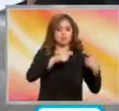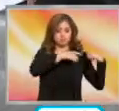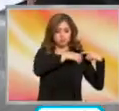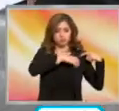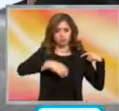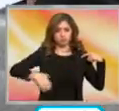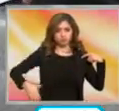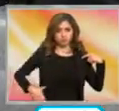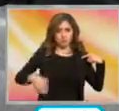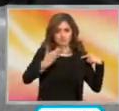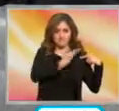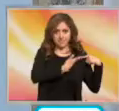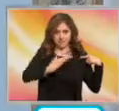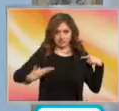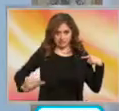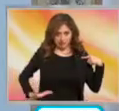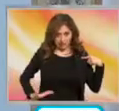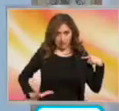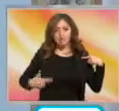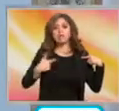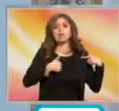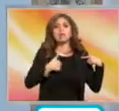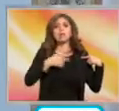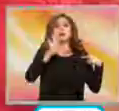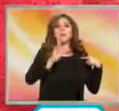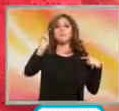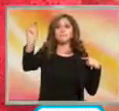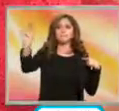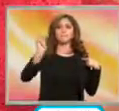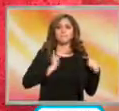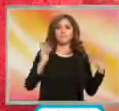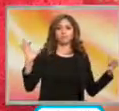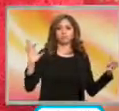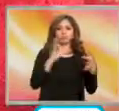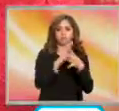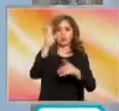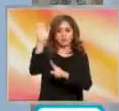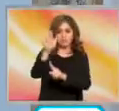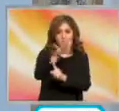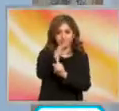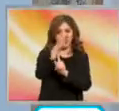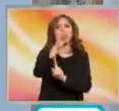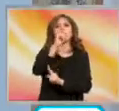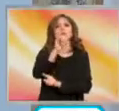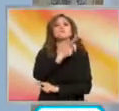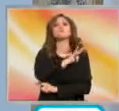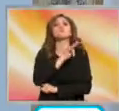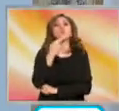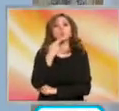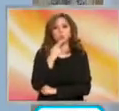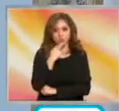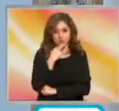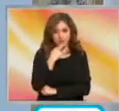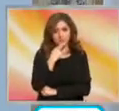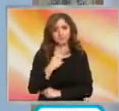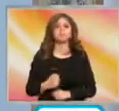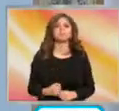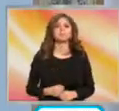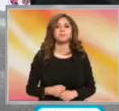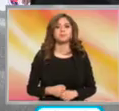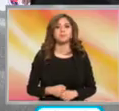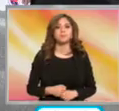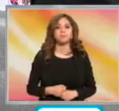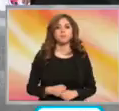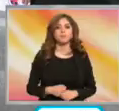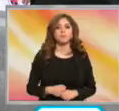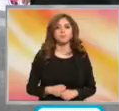presidencial es una reproducción de la bandera mexicana y está permitida específicamente. Hay ciertos